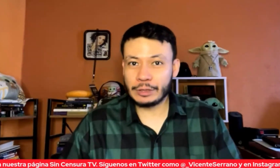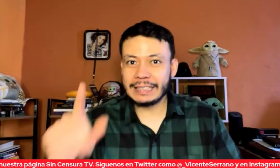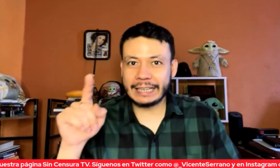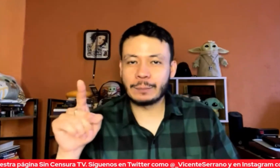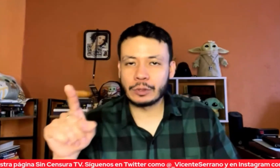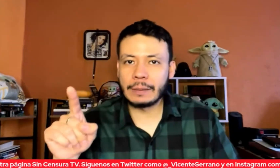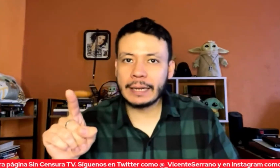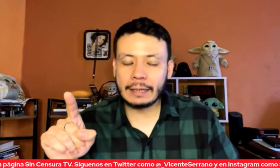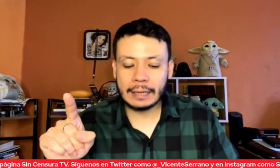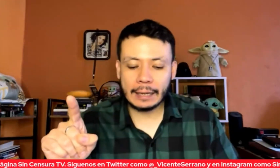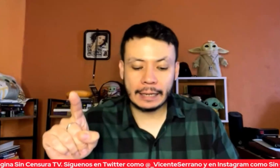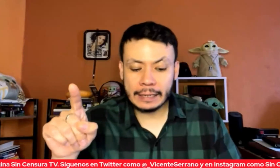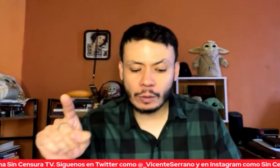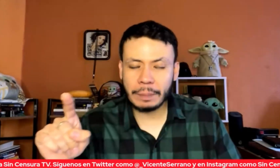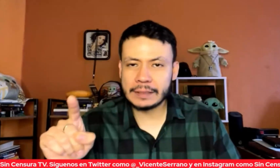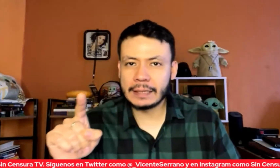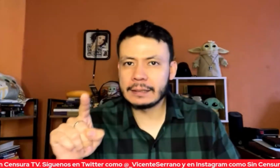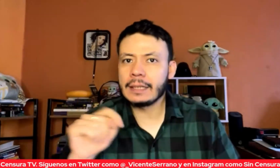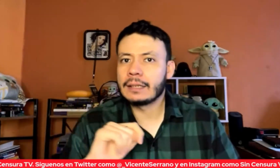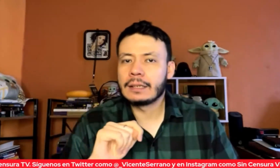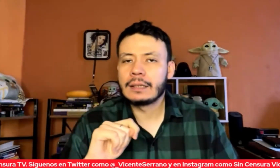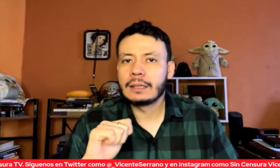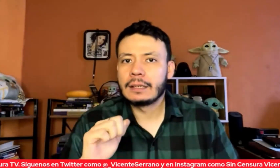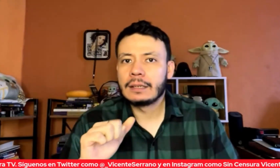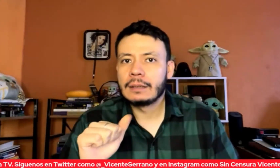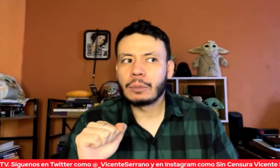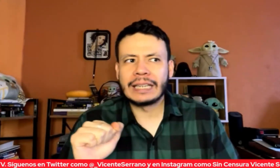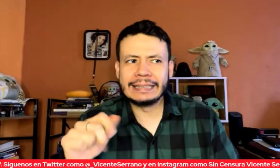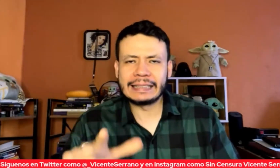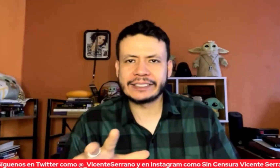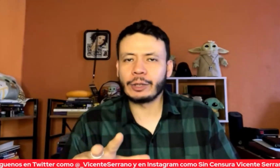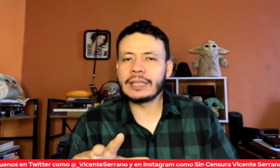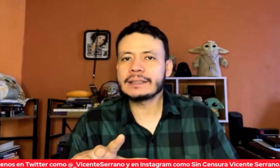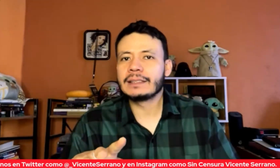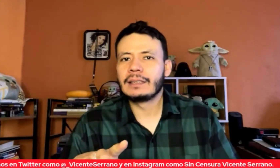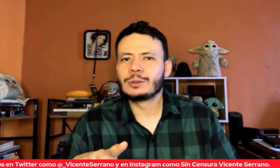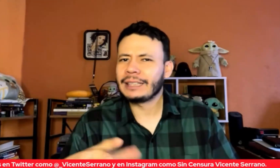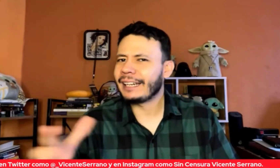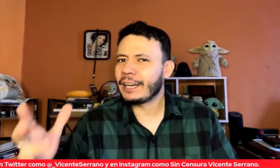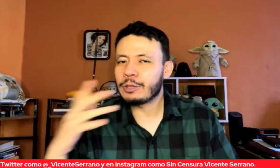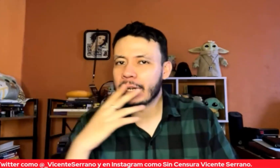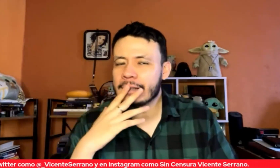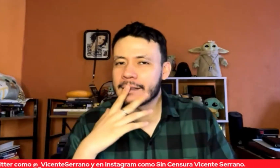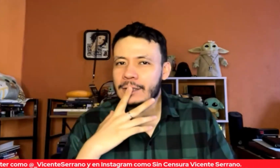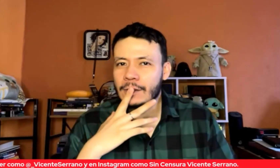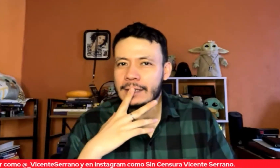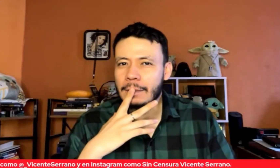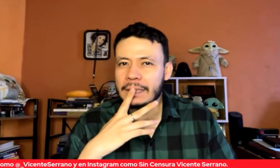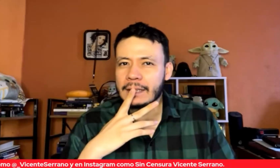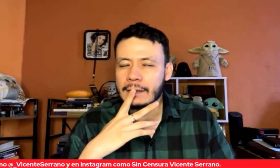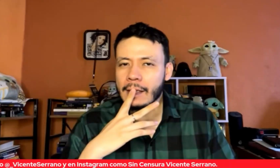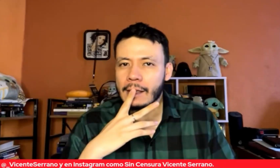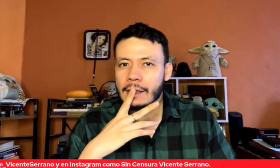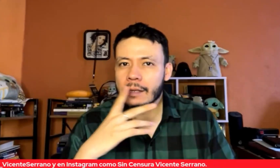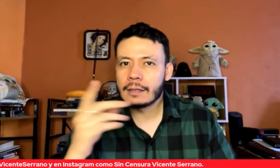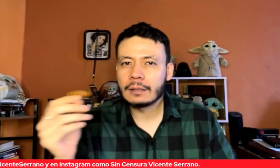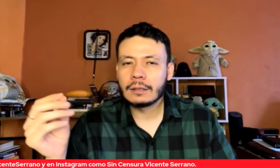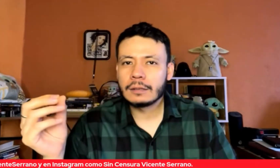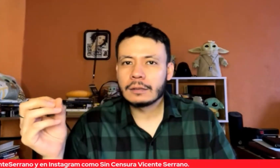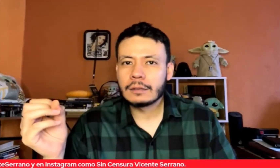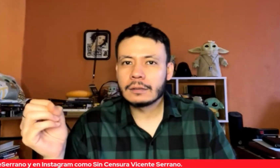¿Ven ustedes la responsabilidad que ha tenido el presidente? Porque tentaciones, ¿usted cree que no tiene tentaciones el presidente?